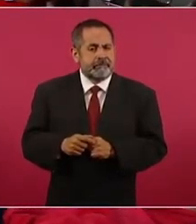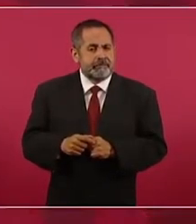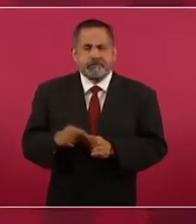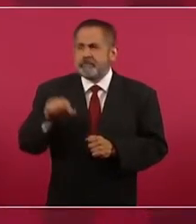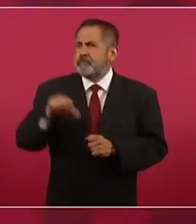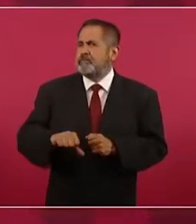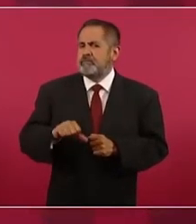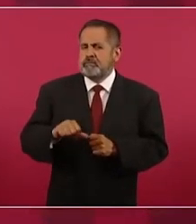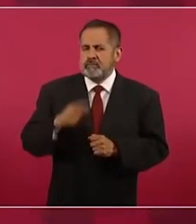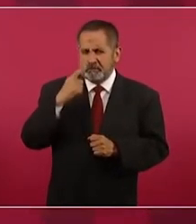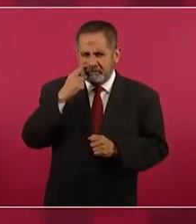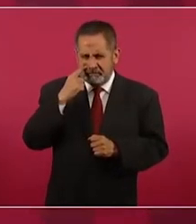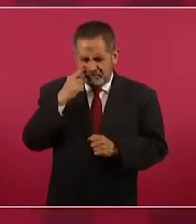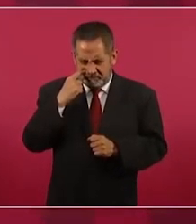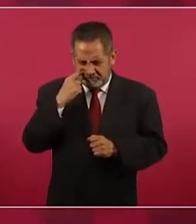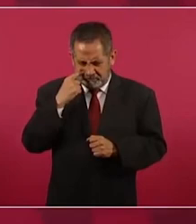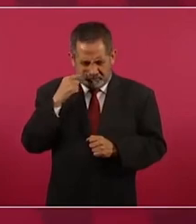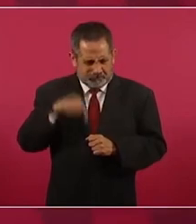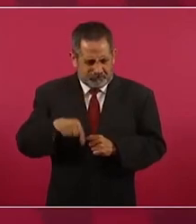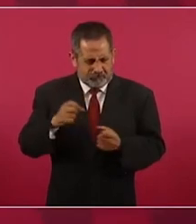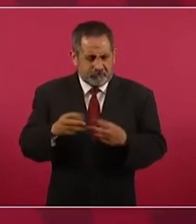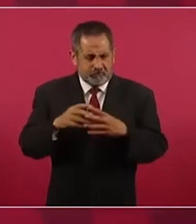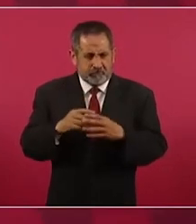pues me quedan al día de hoy